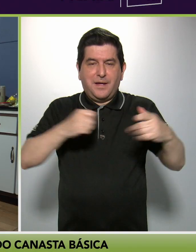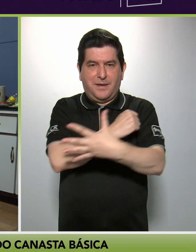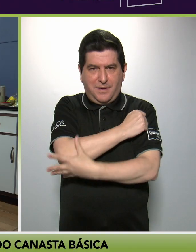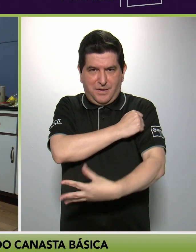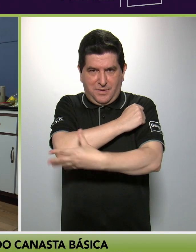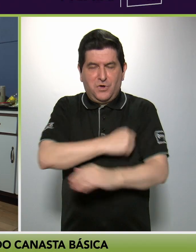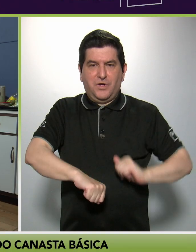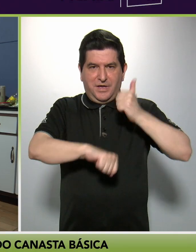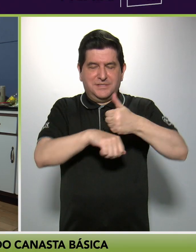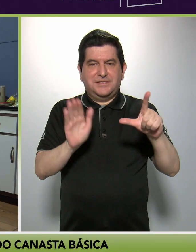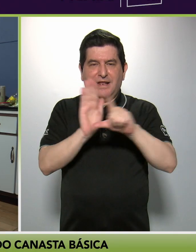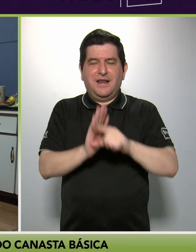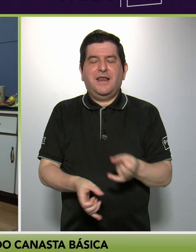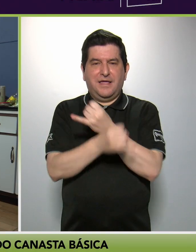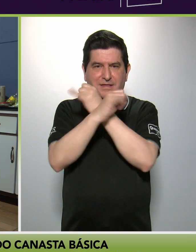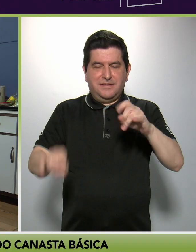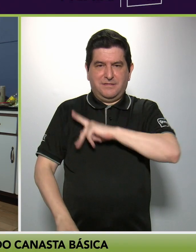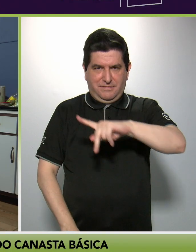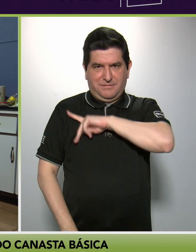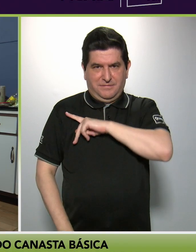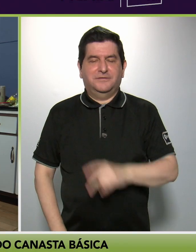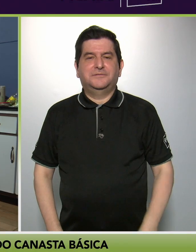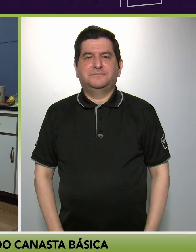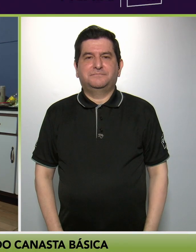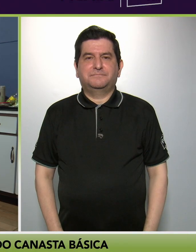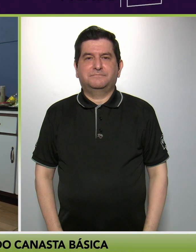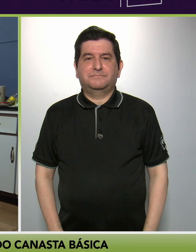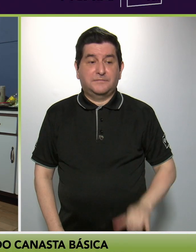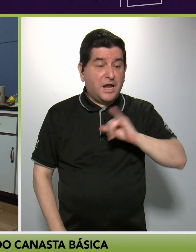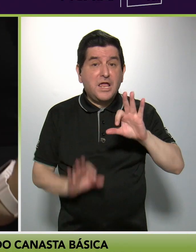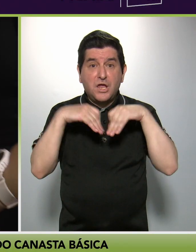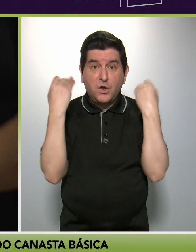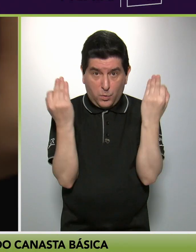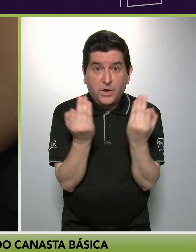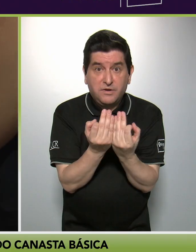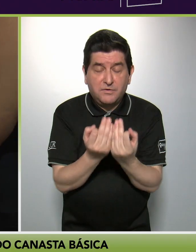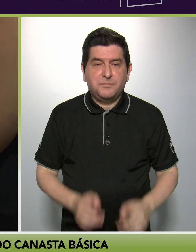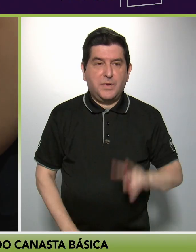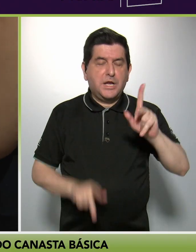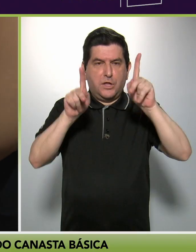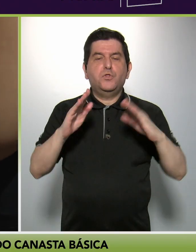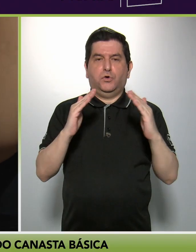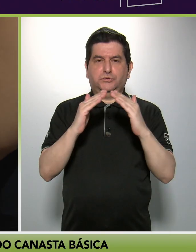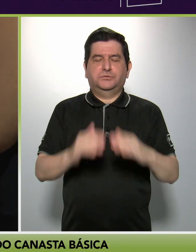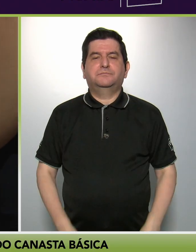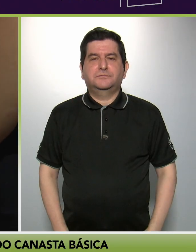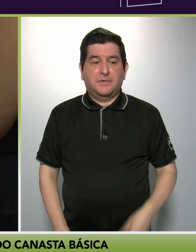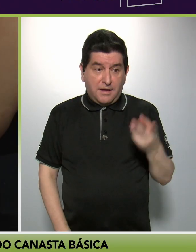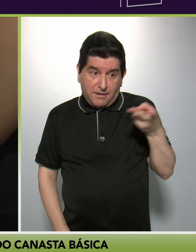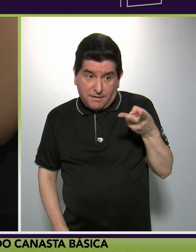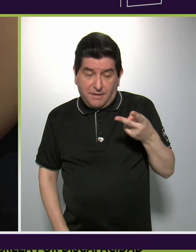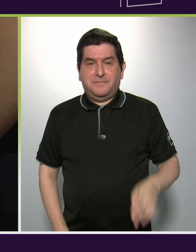en una misma familia pueden vivir dos personas, aunque estas dos personas dependan exclusivamente, digamos, mamá e hija,